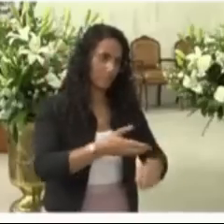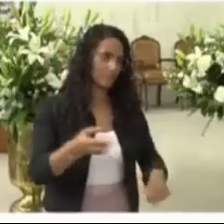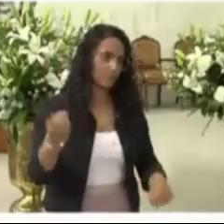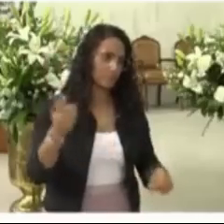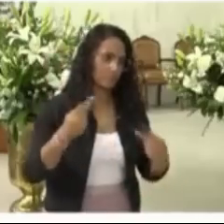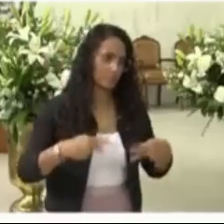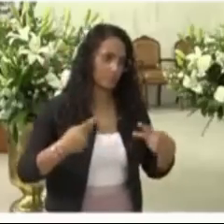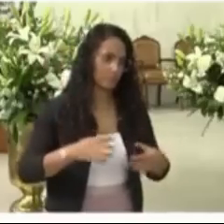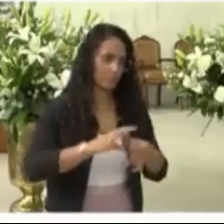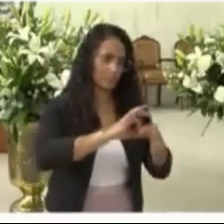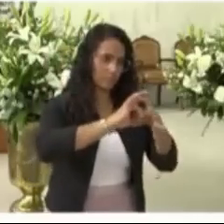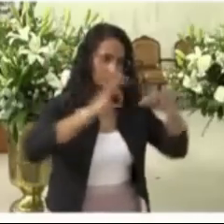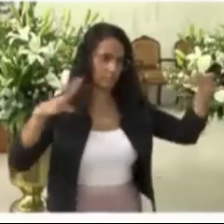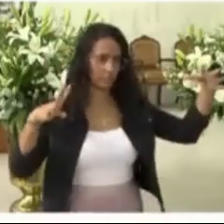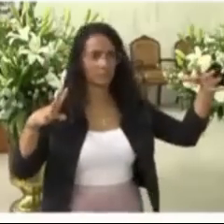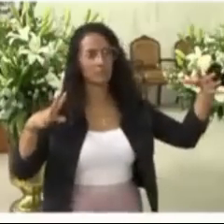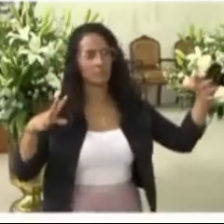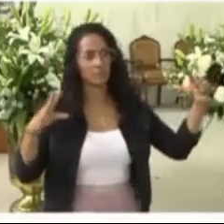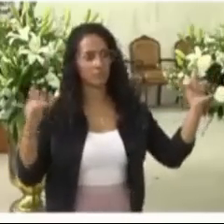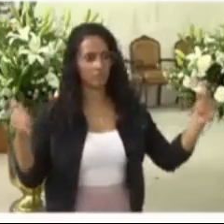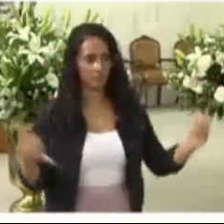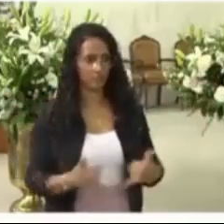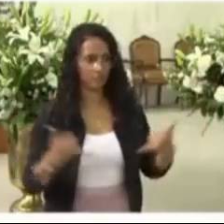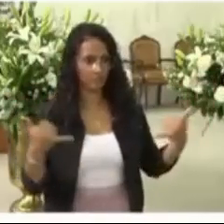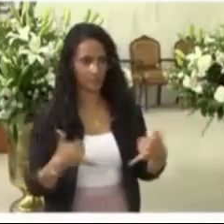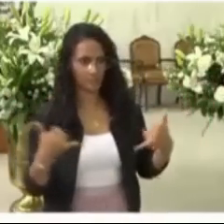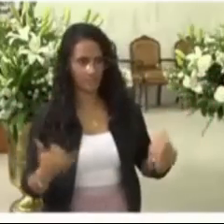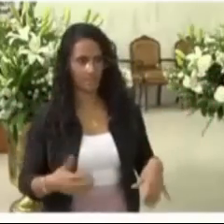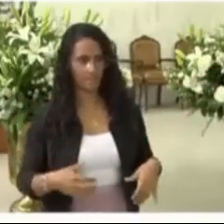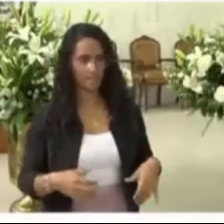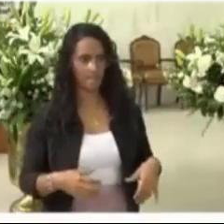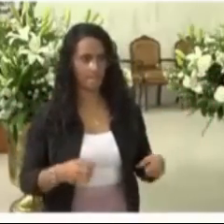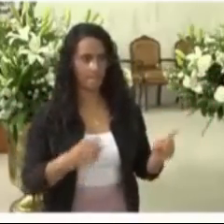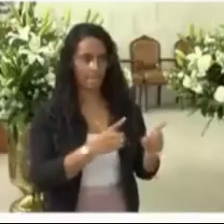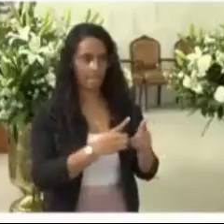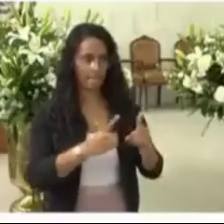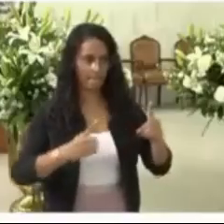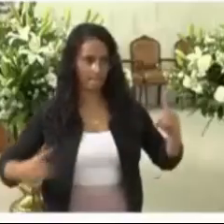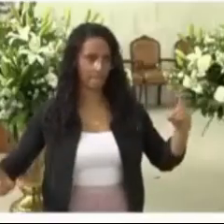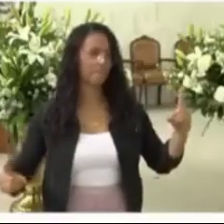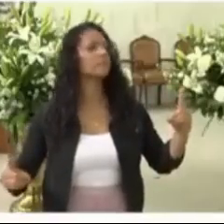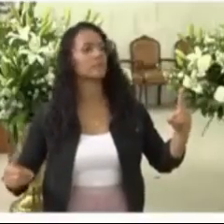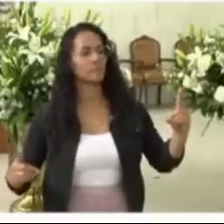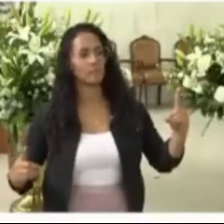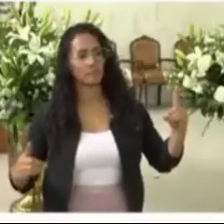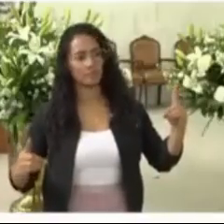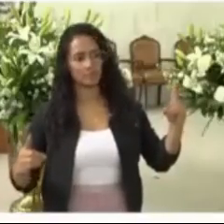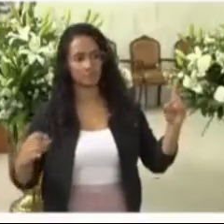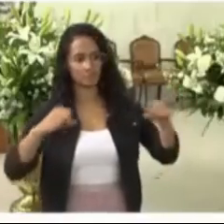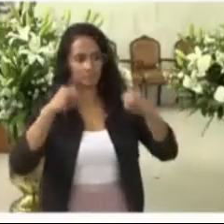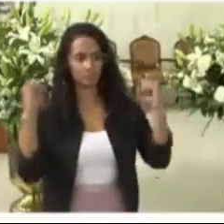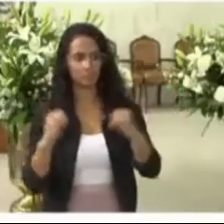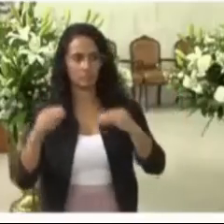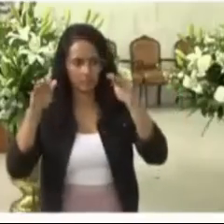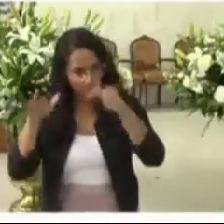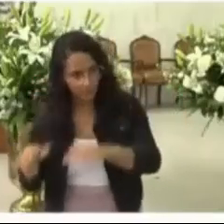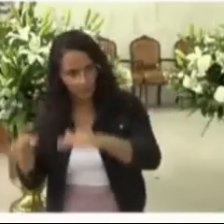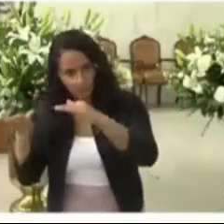corazón y de su rebeldía, porque en lugar de buscar a Dios fueron tras los ídolos y tras los